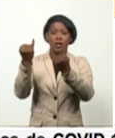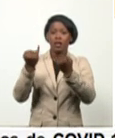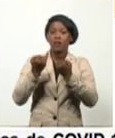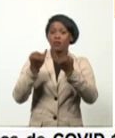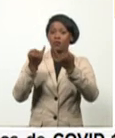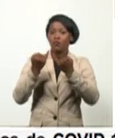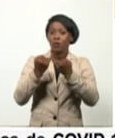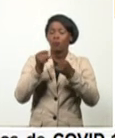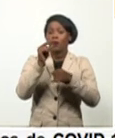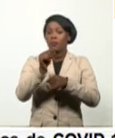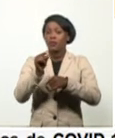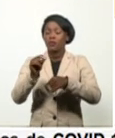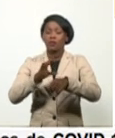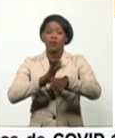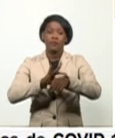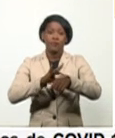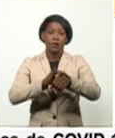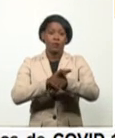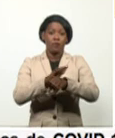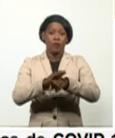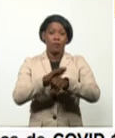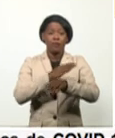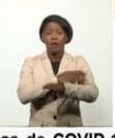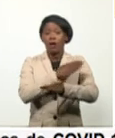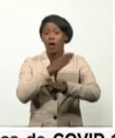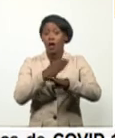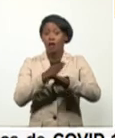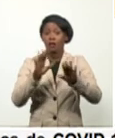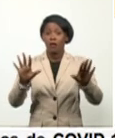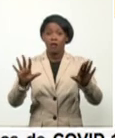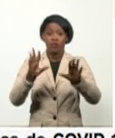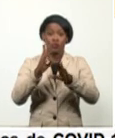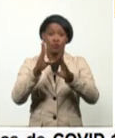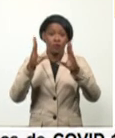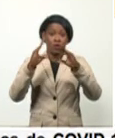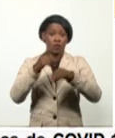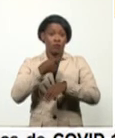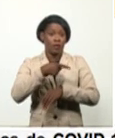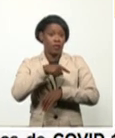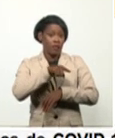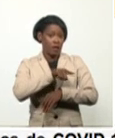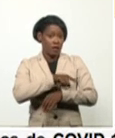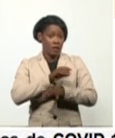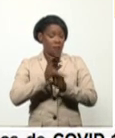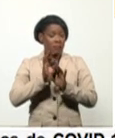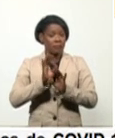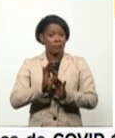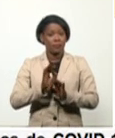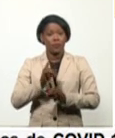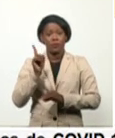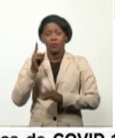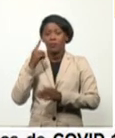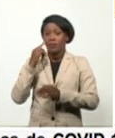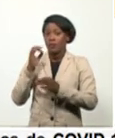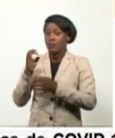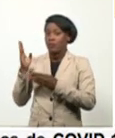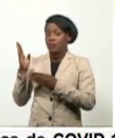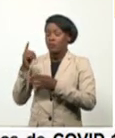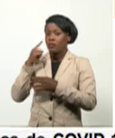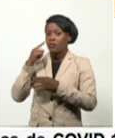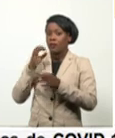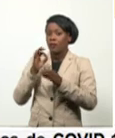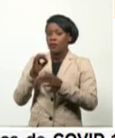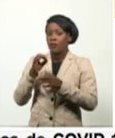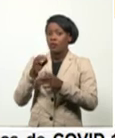hasta, como digo yo, las 12 de la noche del 25 de mayo. Y ahí ustedes pueden ver que el color negro